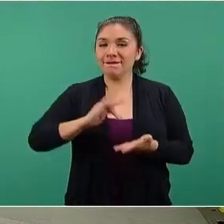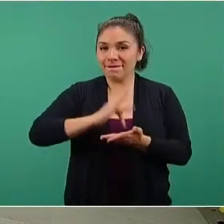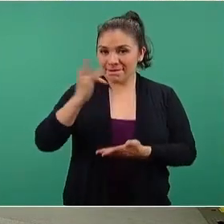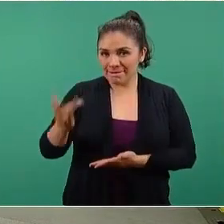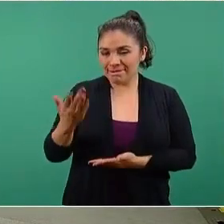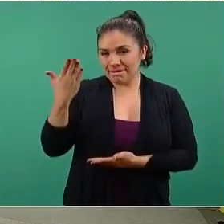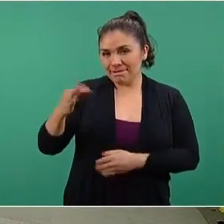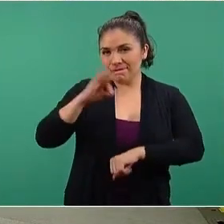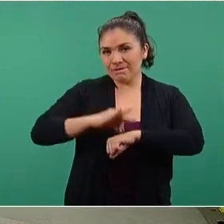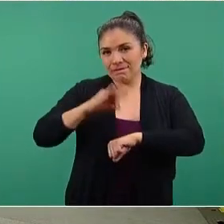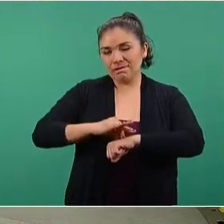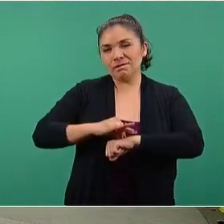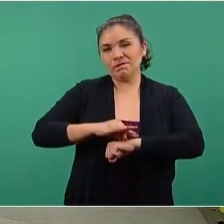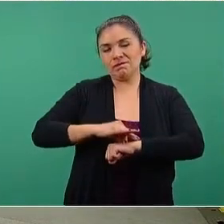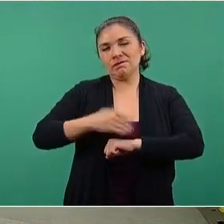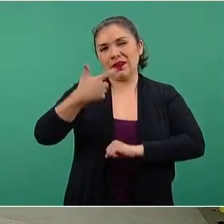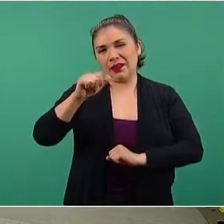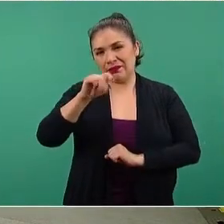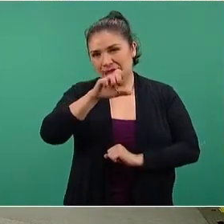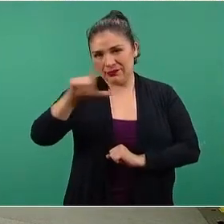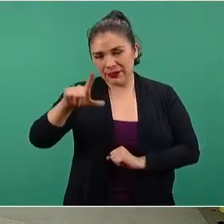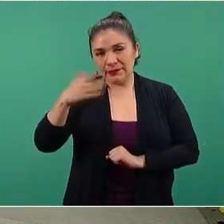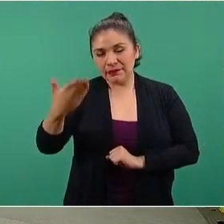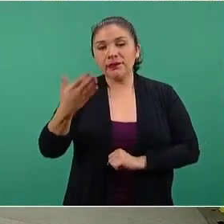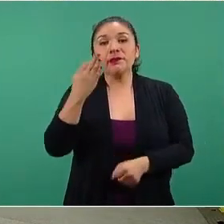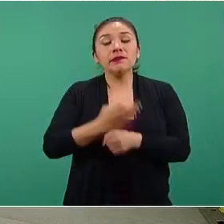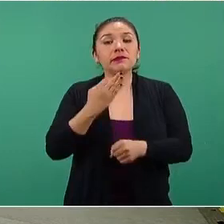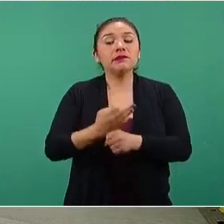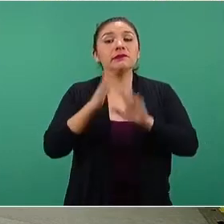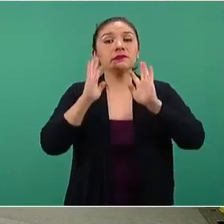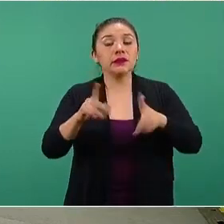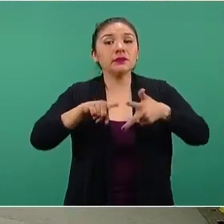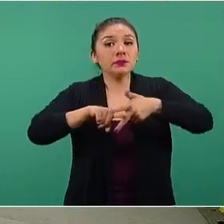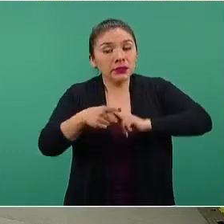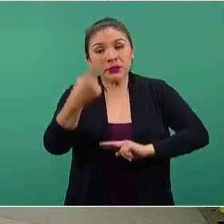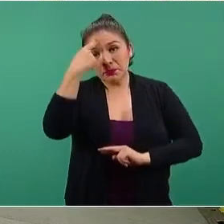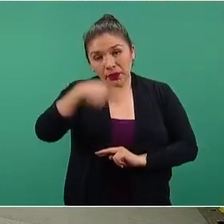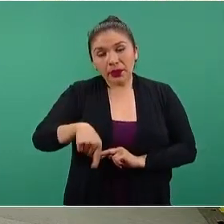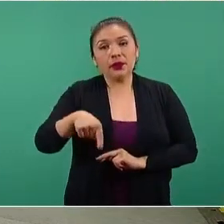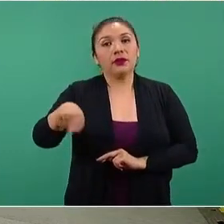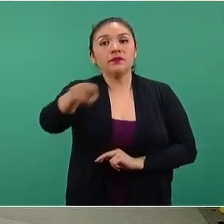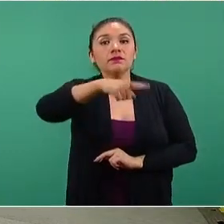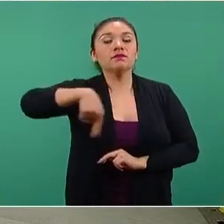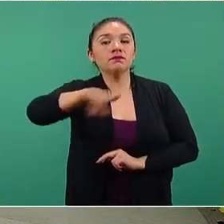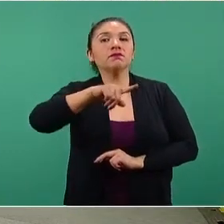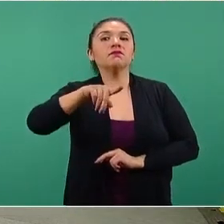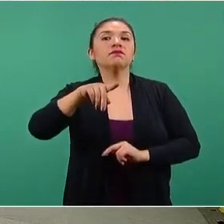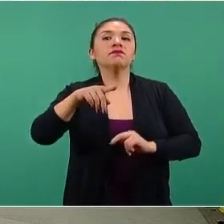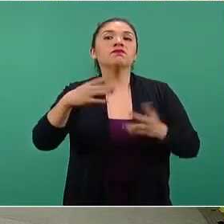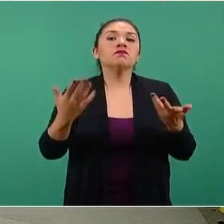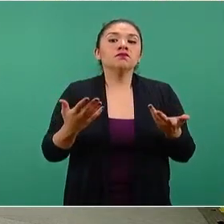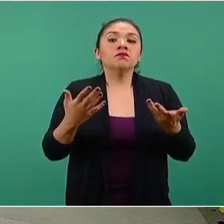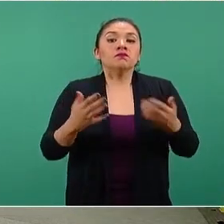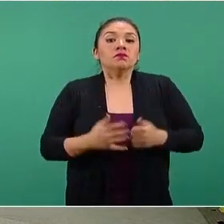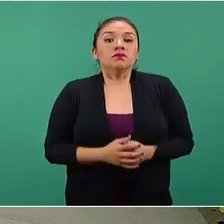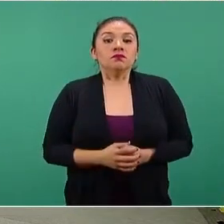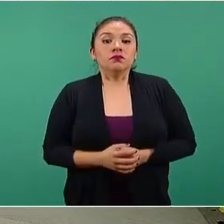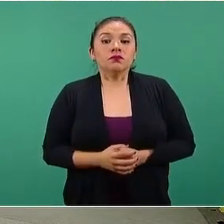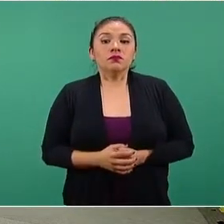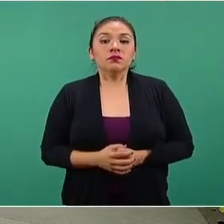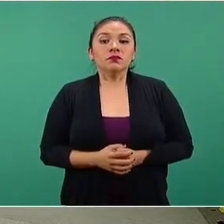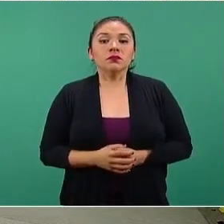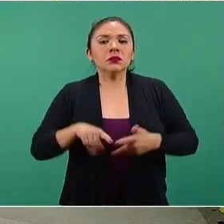gracias, doctor López-Gatell. Vamos a dar inicio ahora